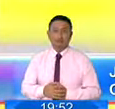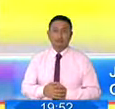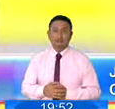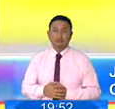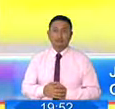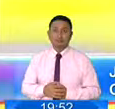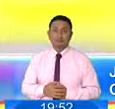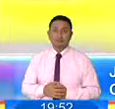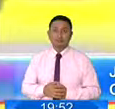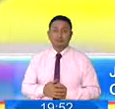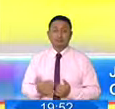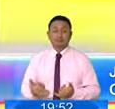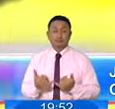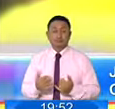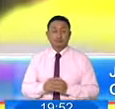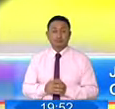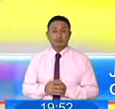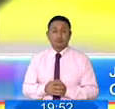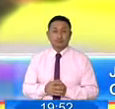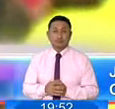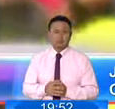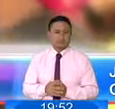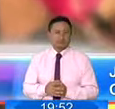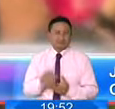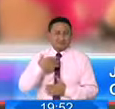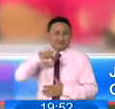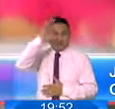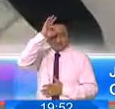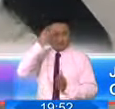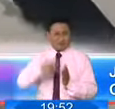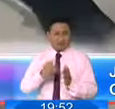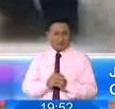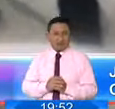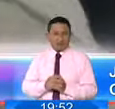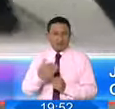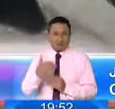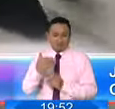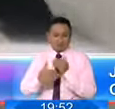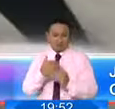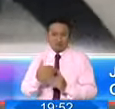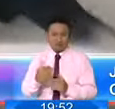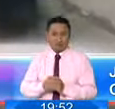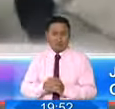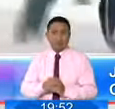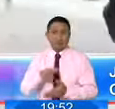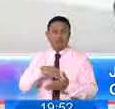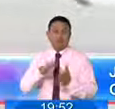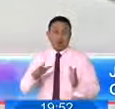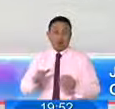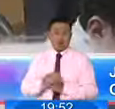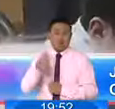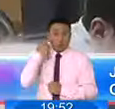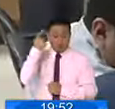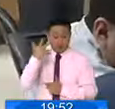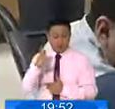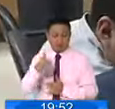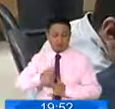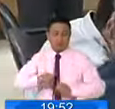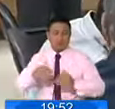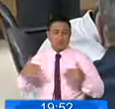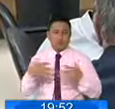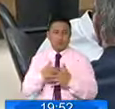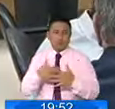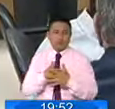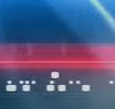Mientras tanto, la espiral continúa impredecible y el temor intacto en alumnos y padres, informó